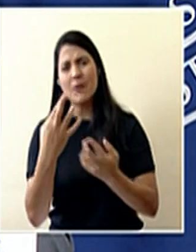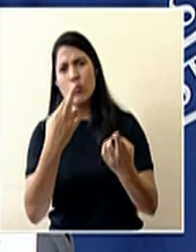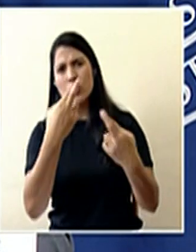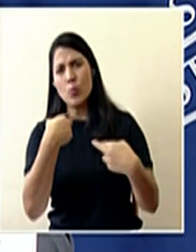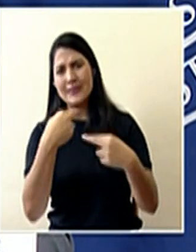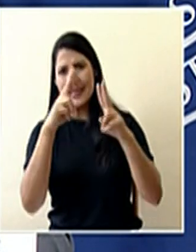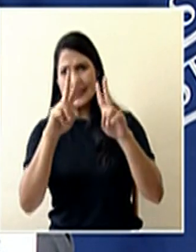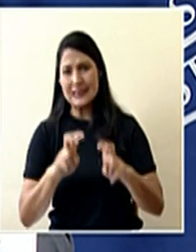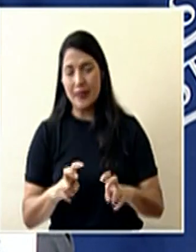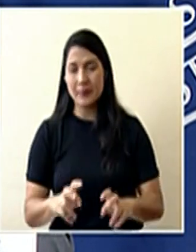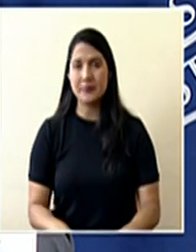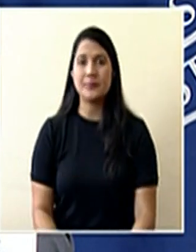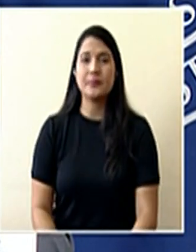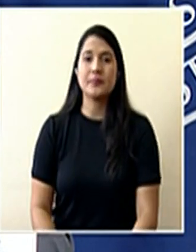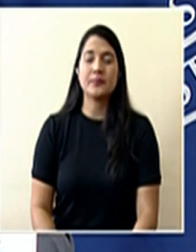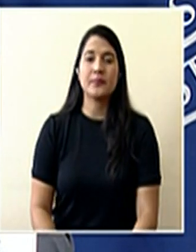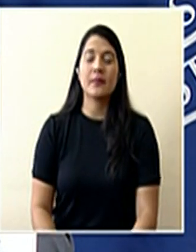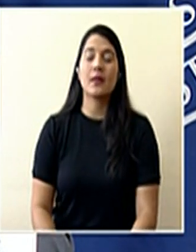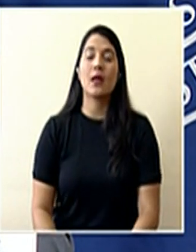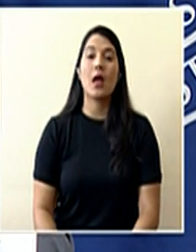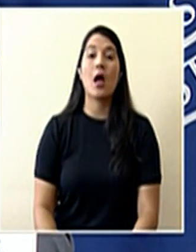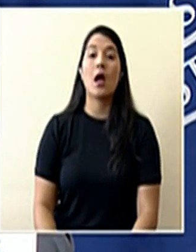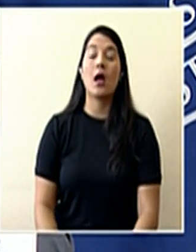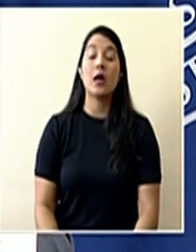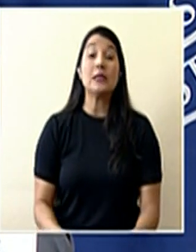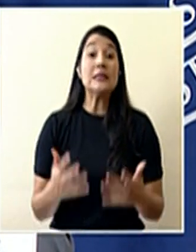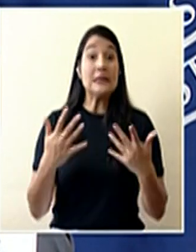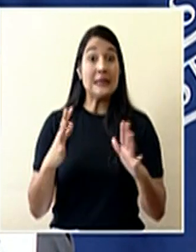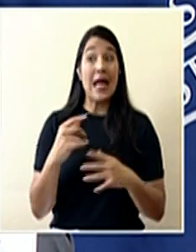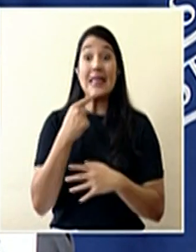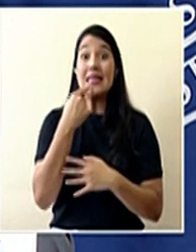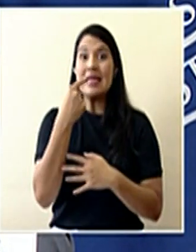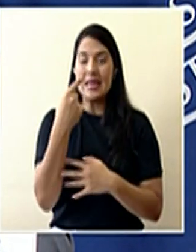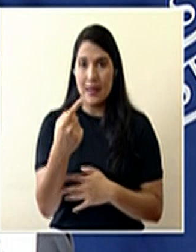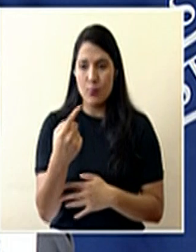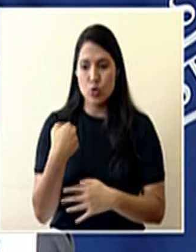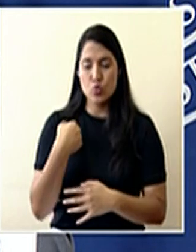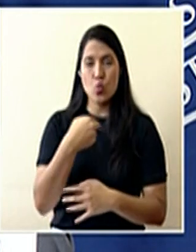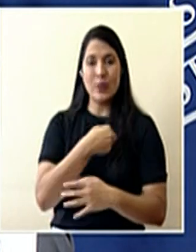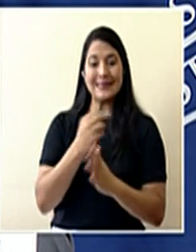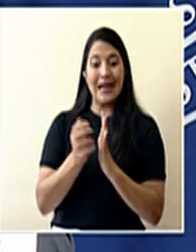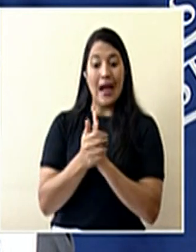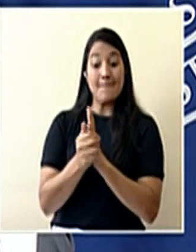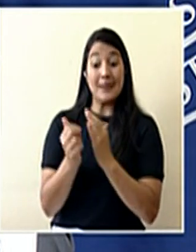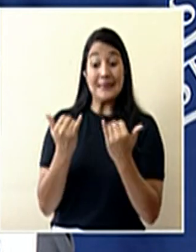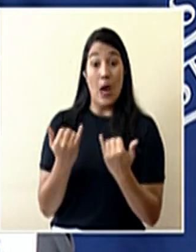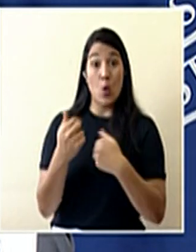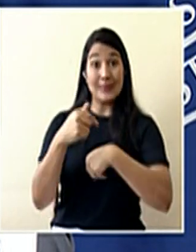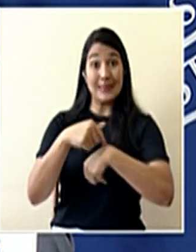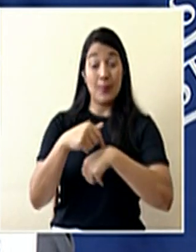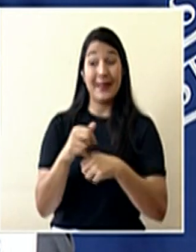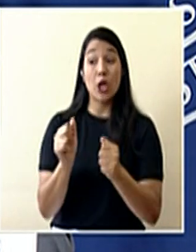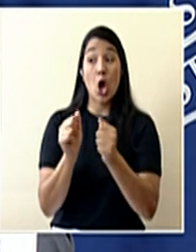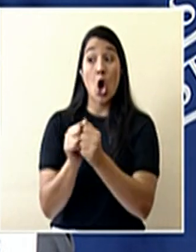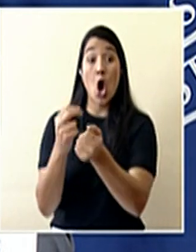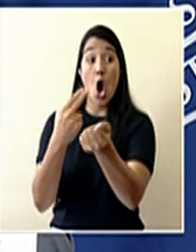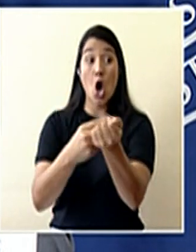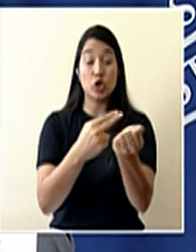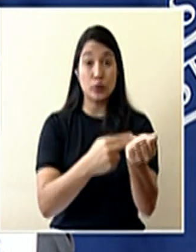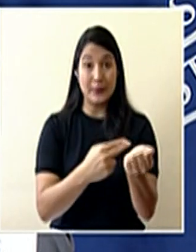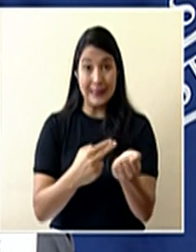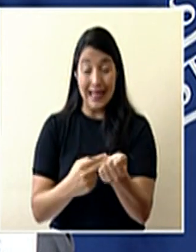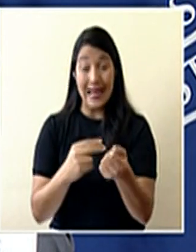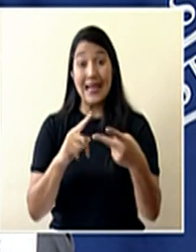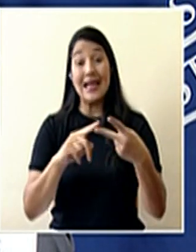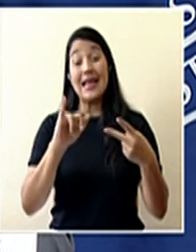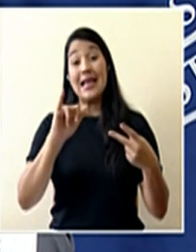resultados. La cantidad, bueno, ya dijimos que la capacidad que tenemos en este momento con los centros hospitalarios y el INCIENSA que están